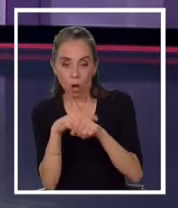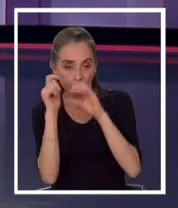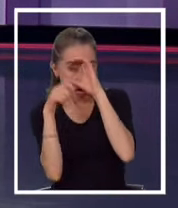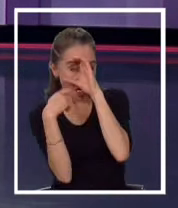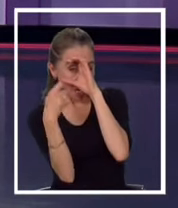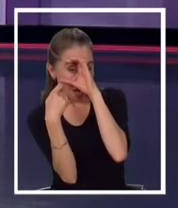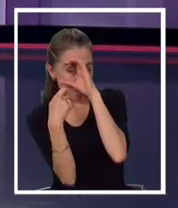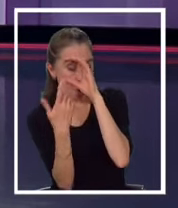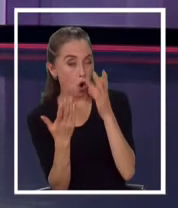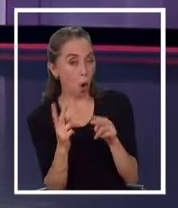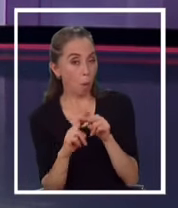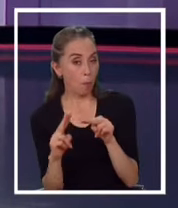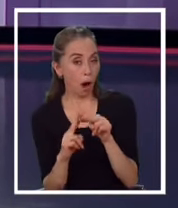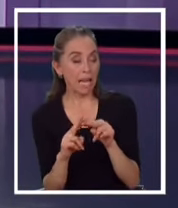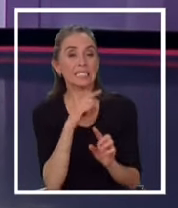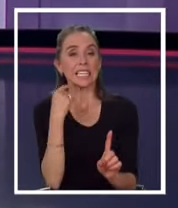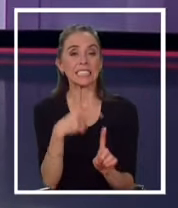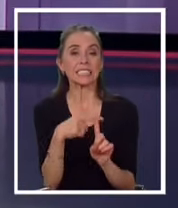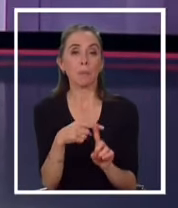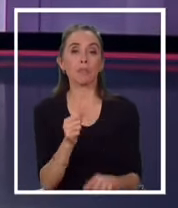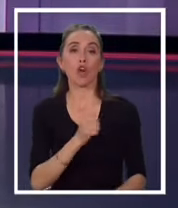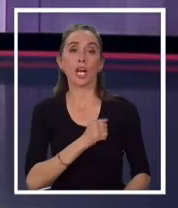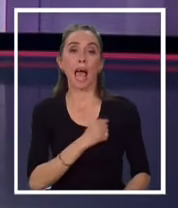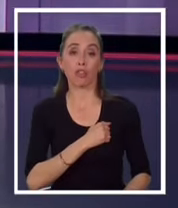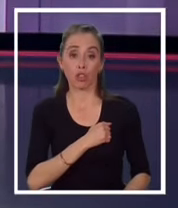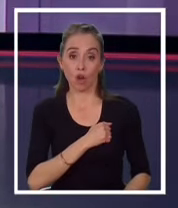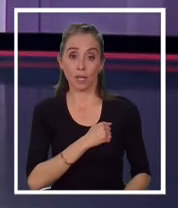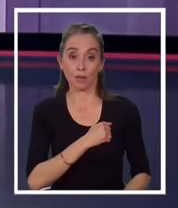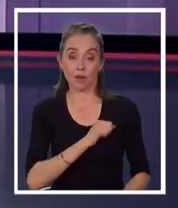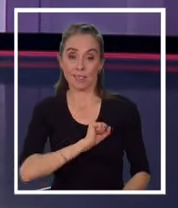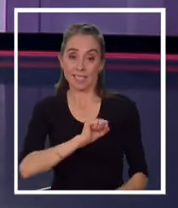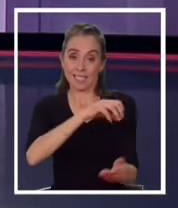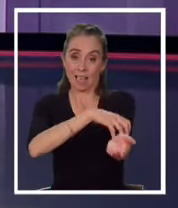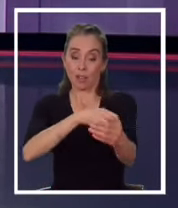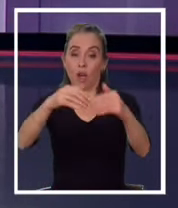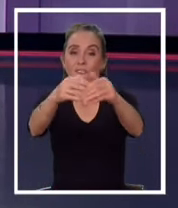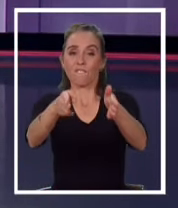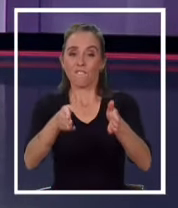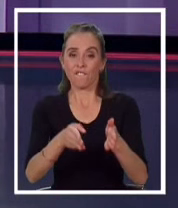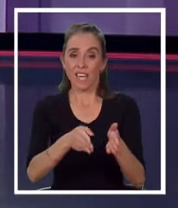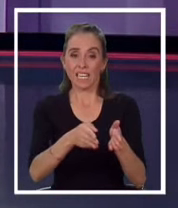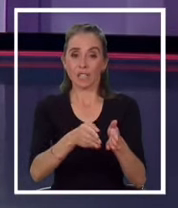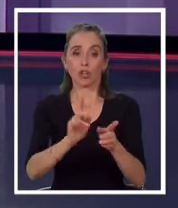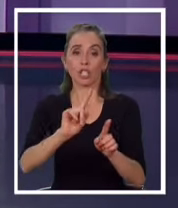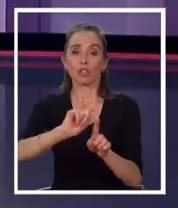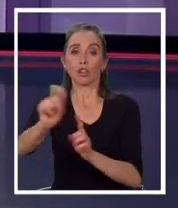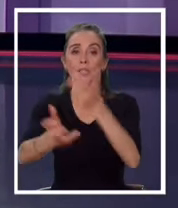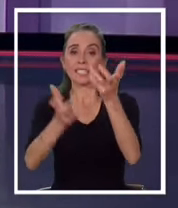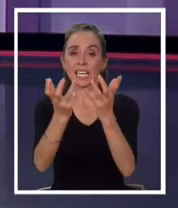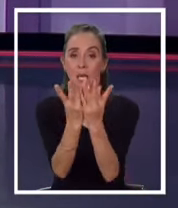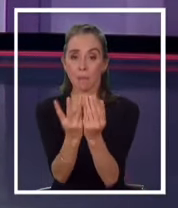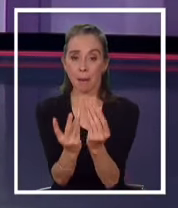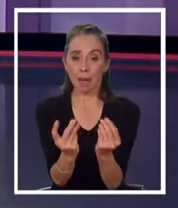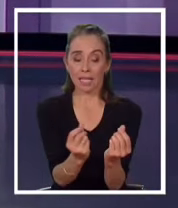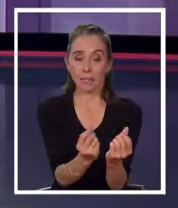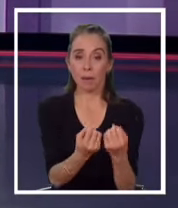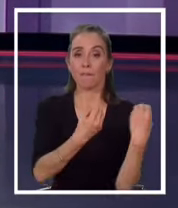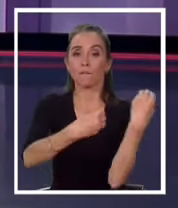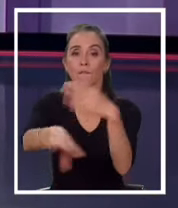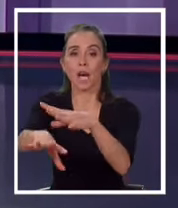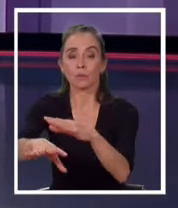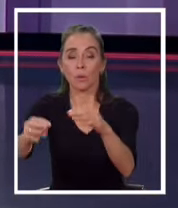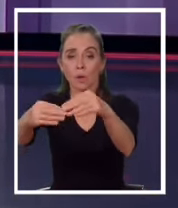registró el procedimiento que utiliza el cementerio católico para desechar los féretros que no son incinerados en su crematorio.